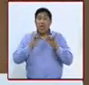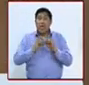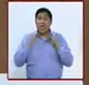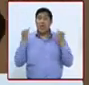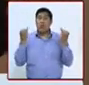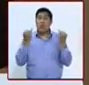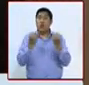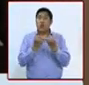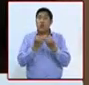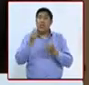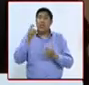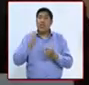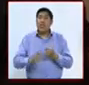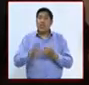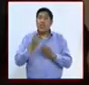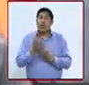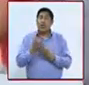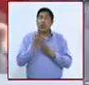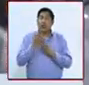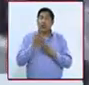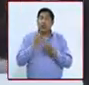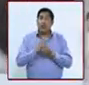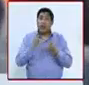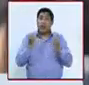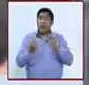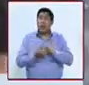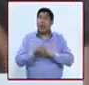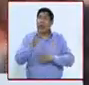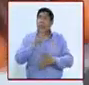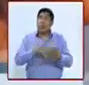debe retornar a su horario normal.